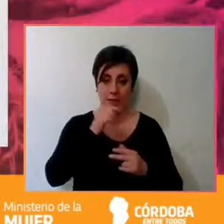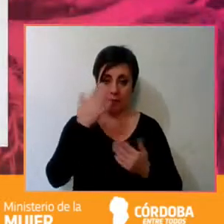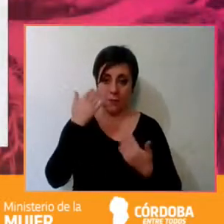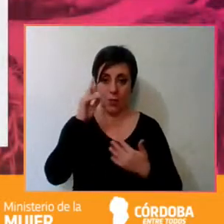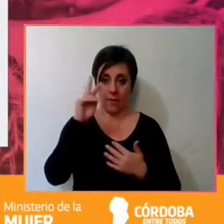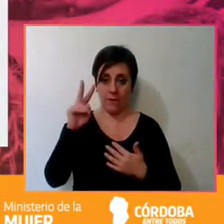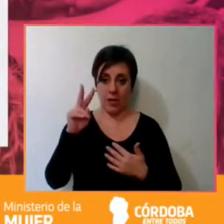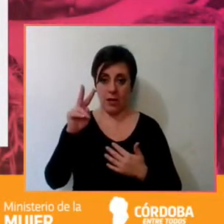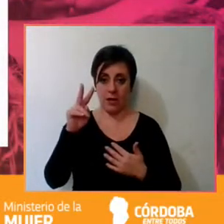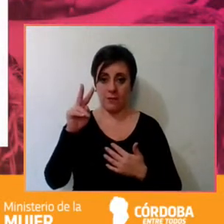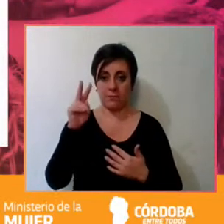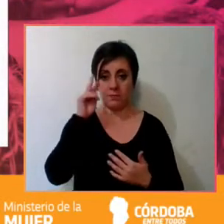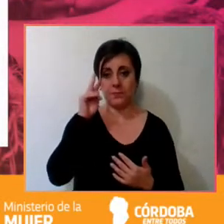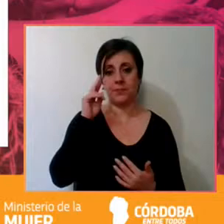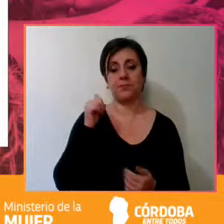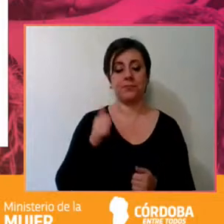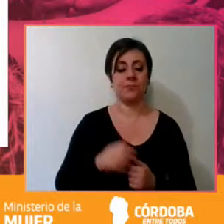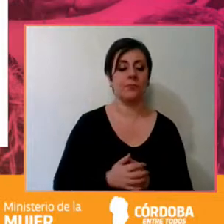ver, la están viendo, ¿no?